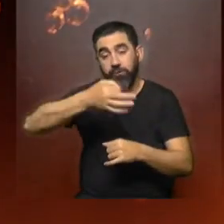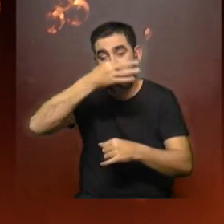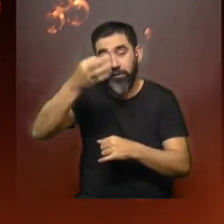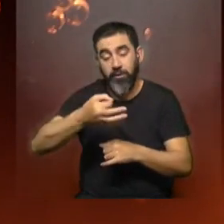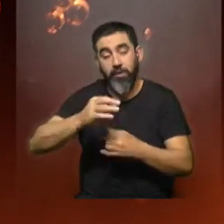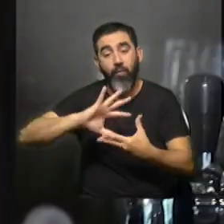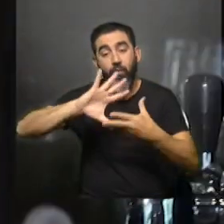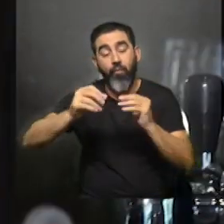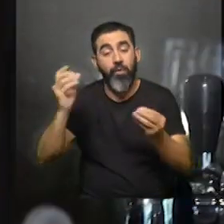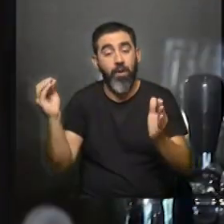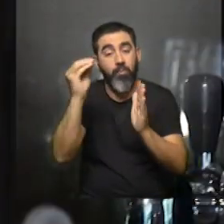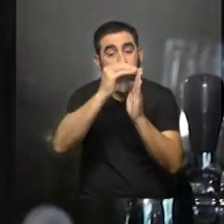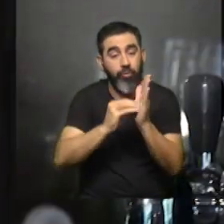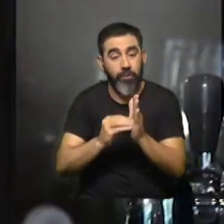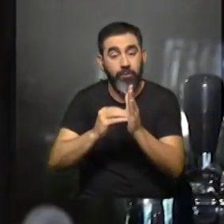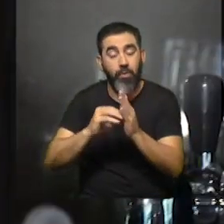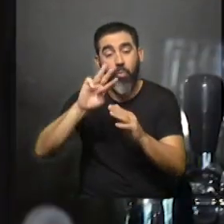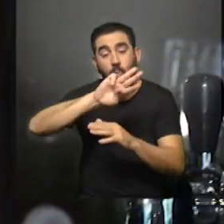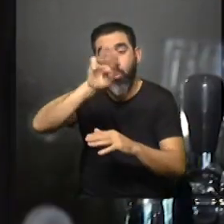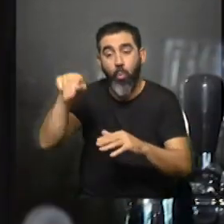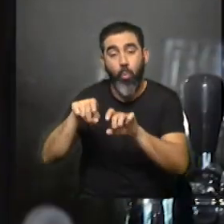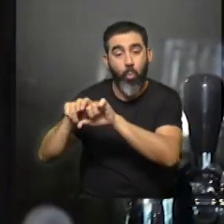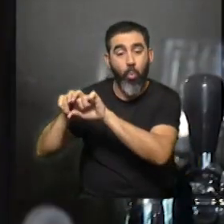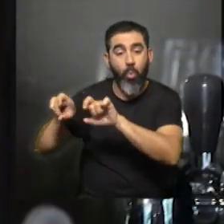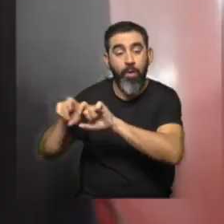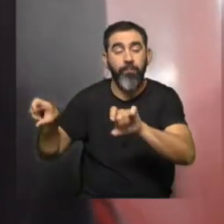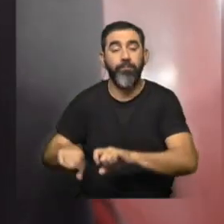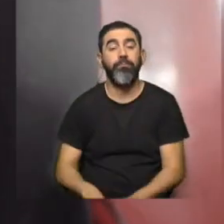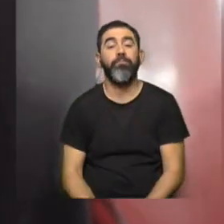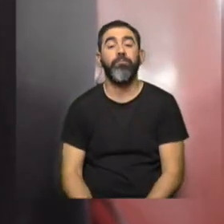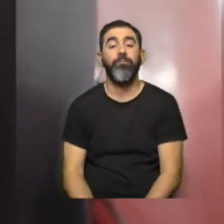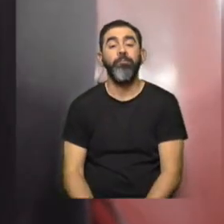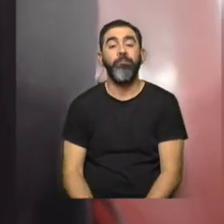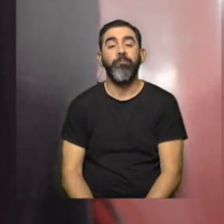la manera de inscribirse, se puede visitar el sitio web